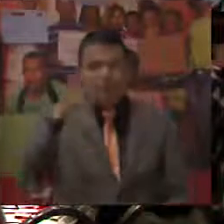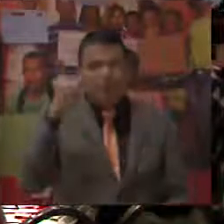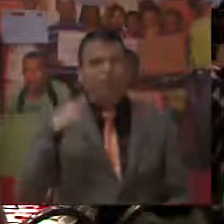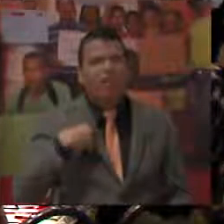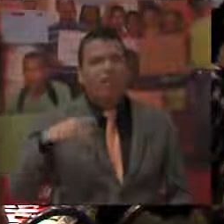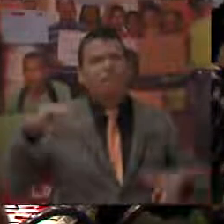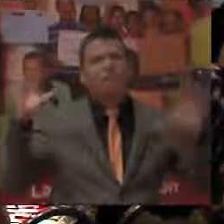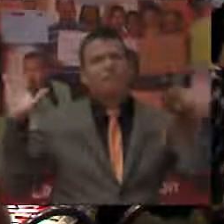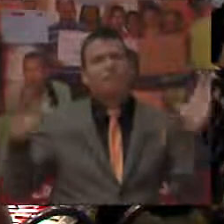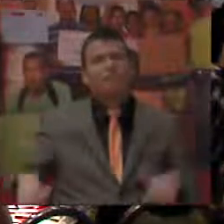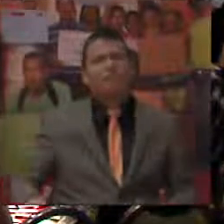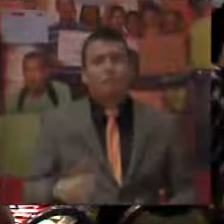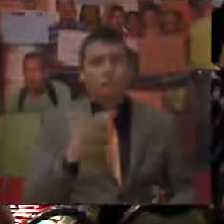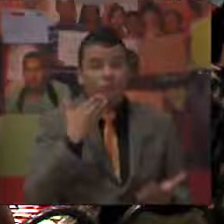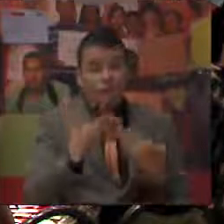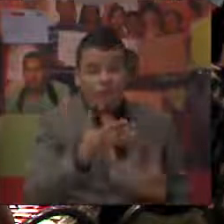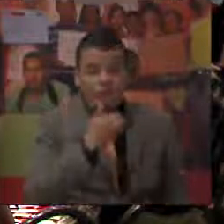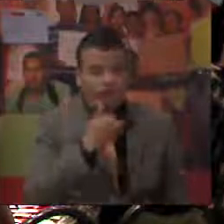de sus ciudadanos